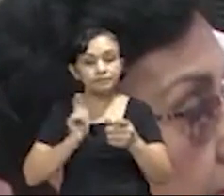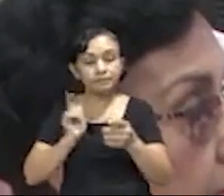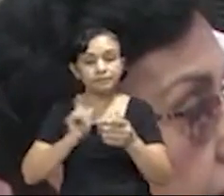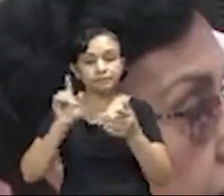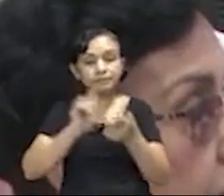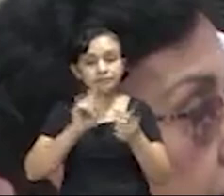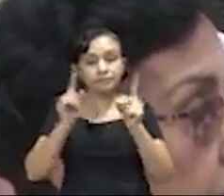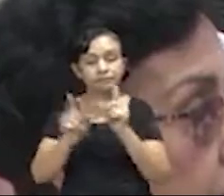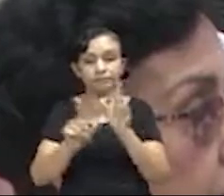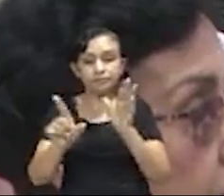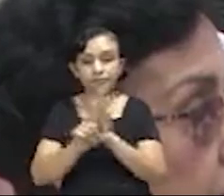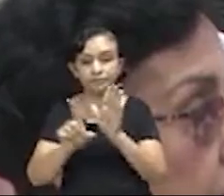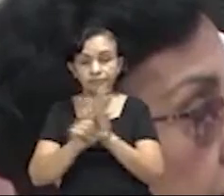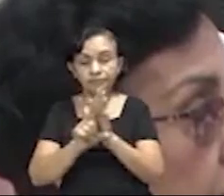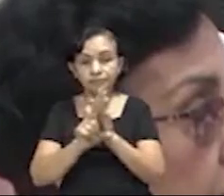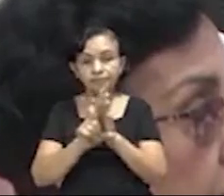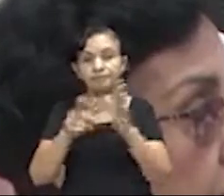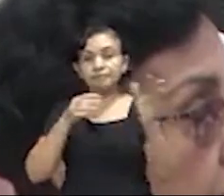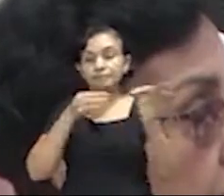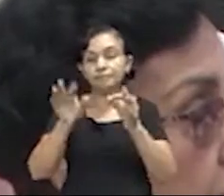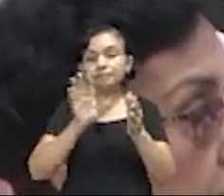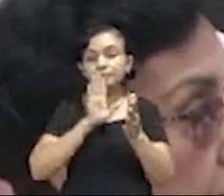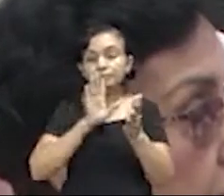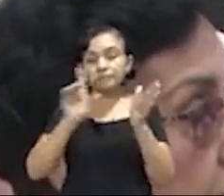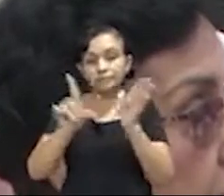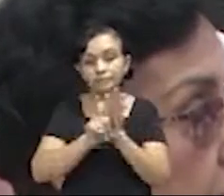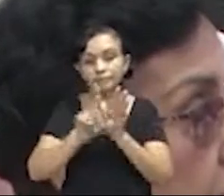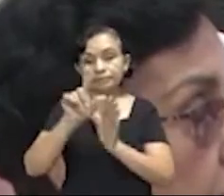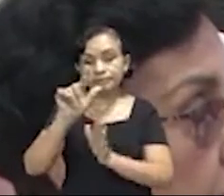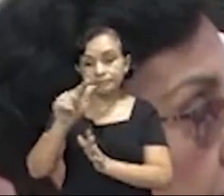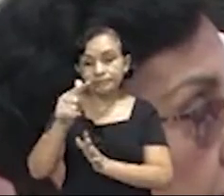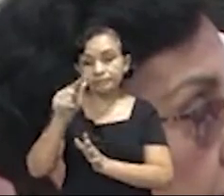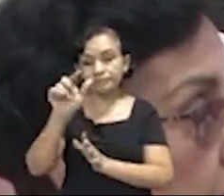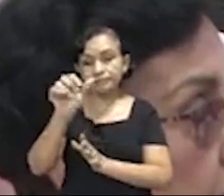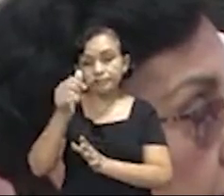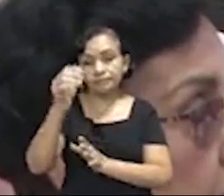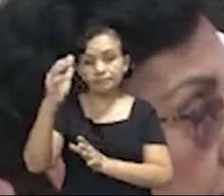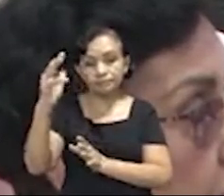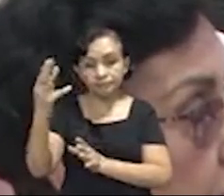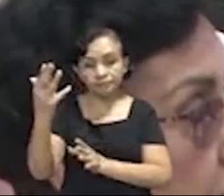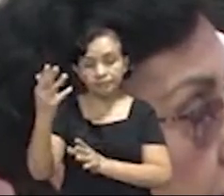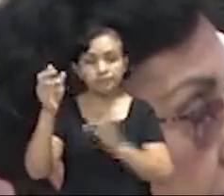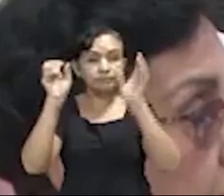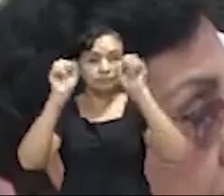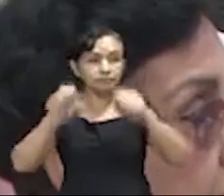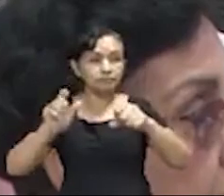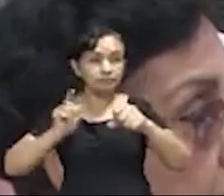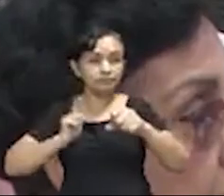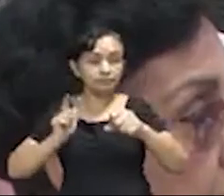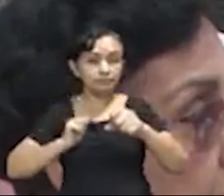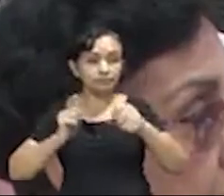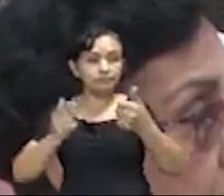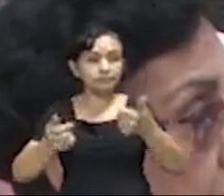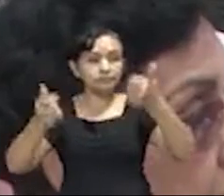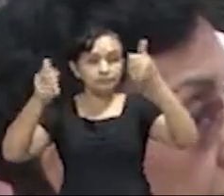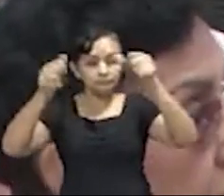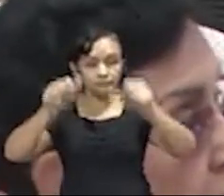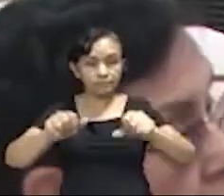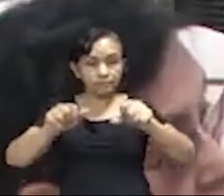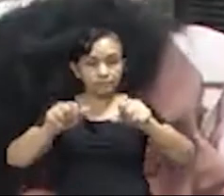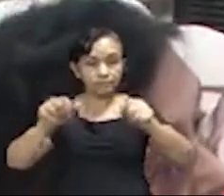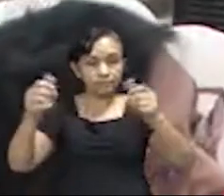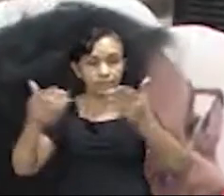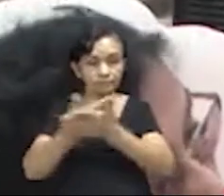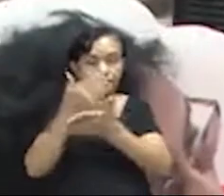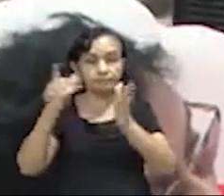una reforma expresa a la ley 769 para que estuviera en total consonancia con